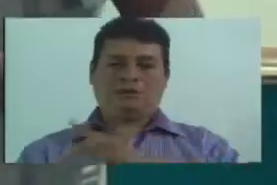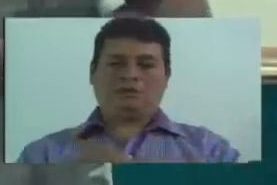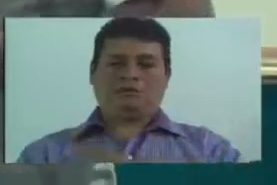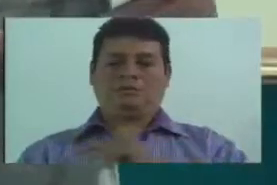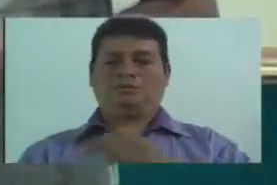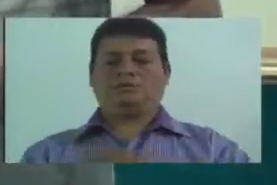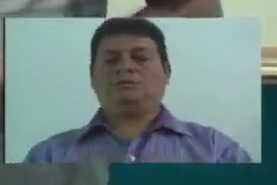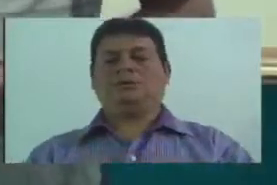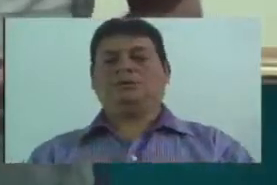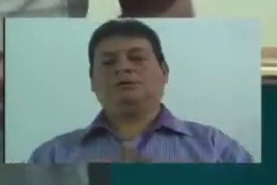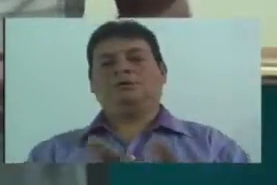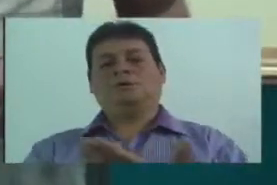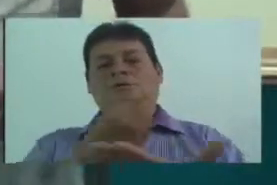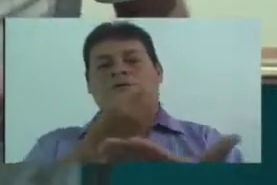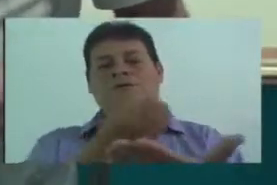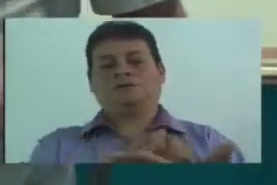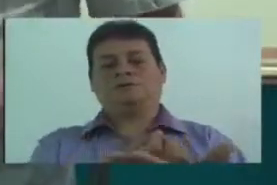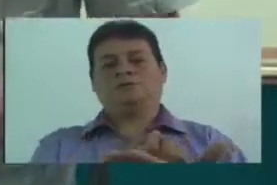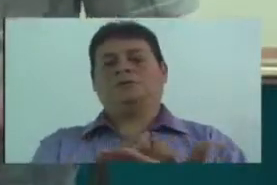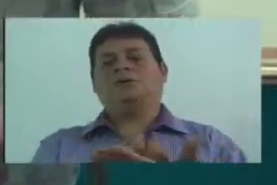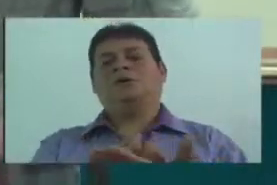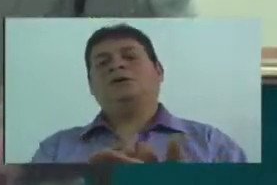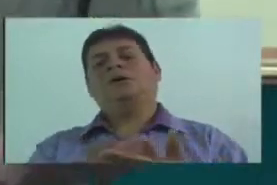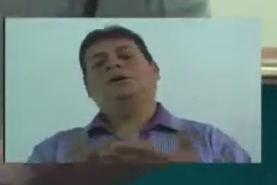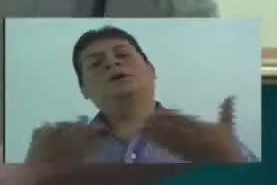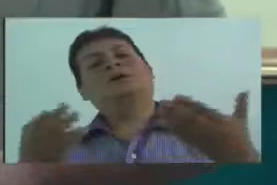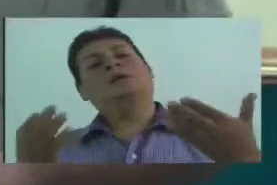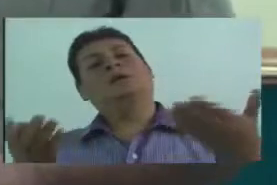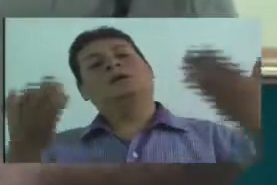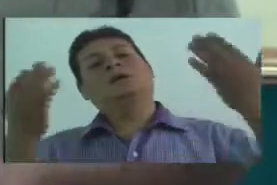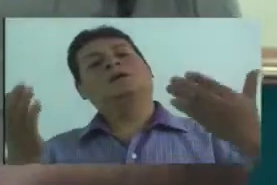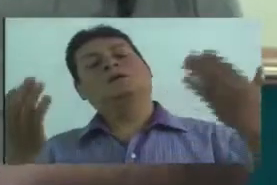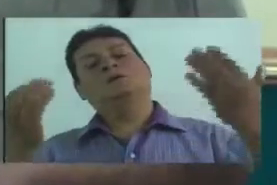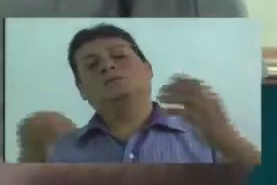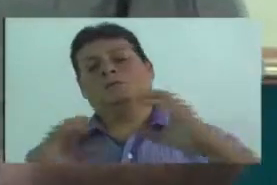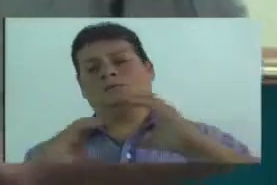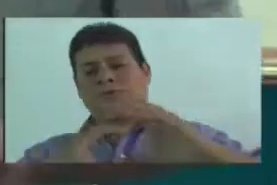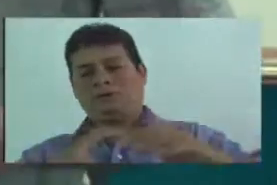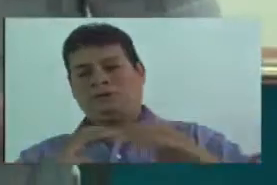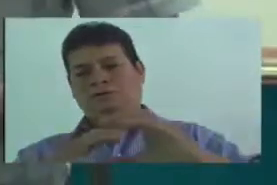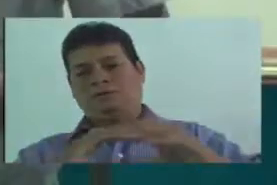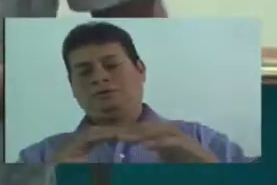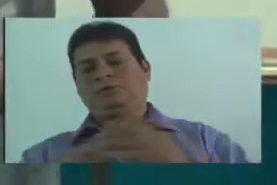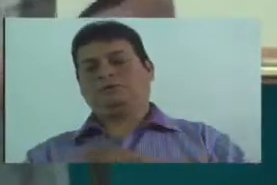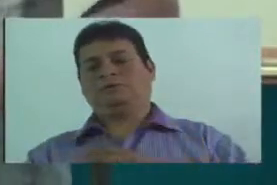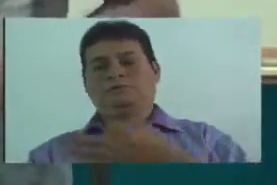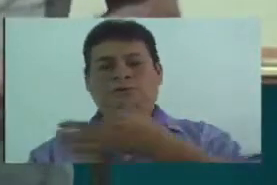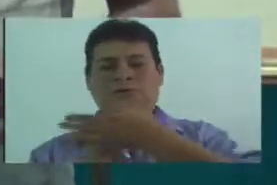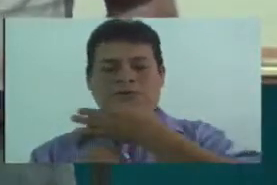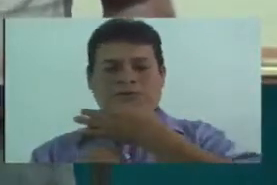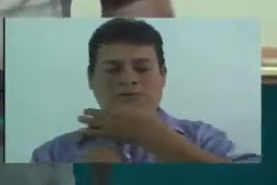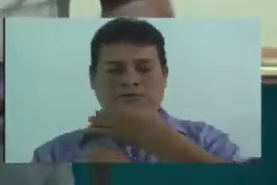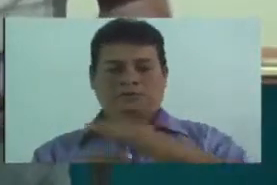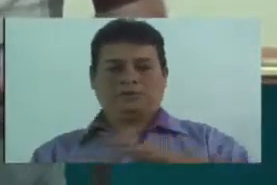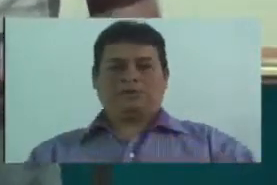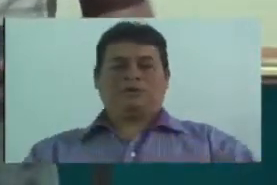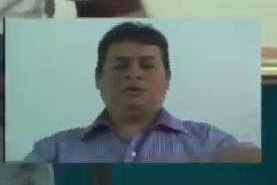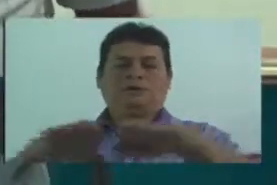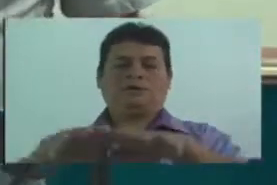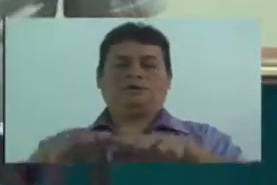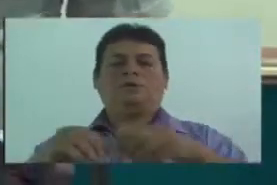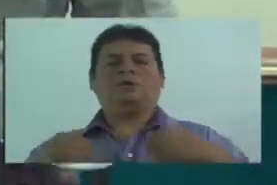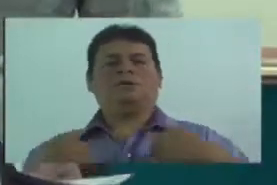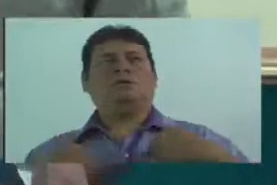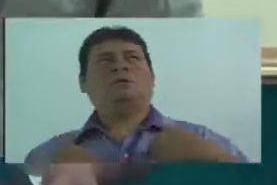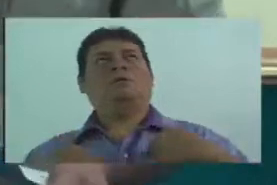lo hace de acuerdo al estado, de acuerdo a la actitud que tiene. Como nos dice el ejemplo, no es lo mismo que yo